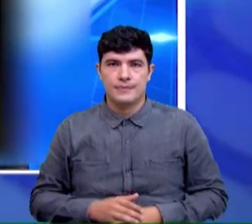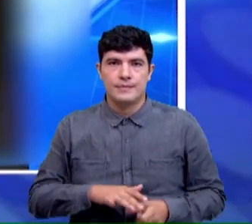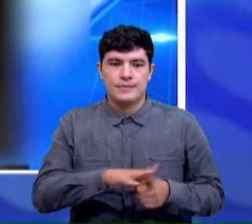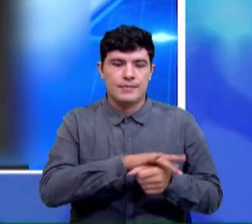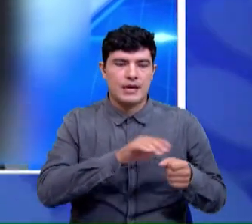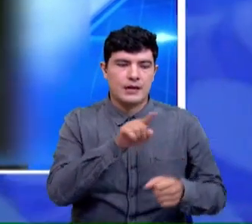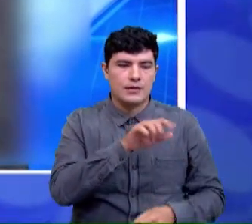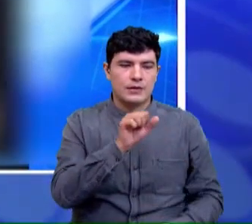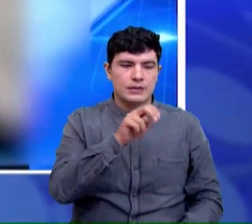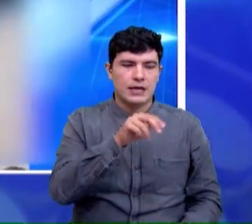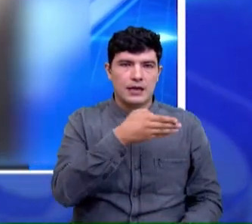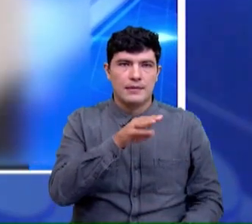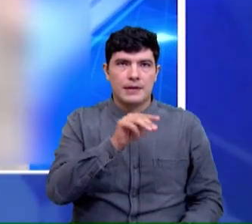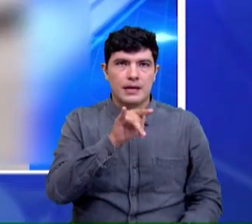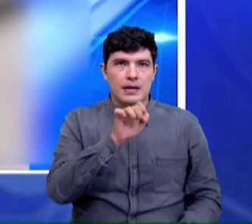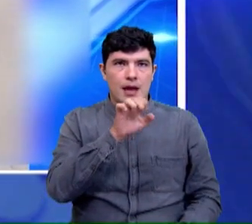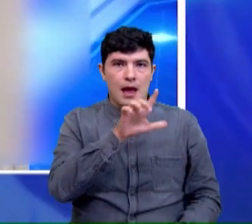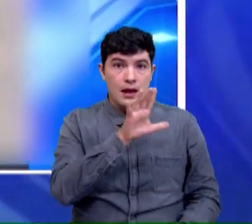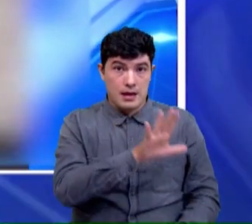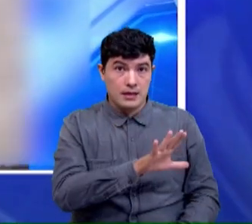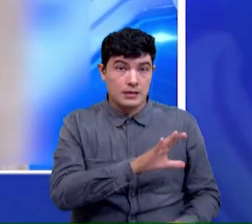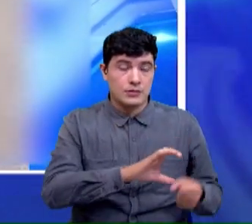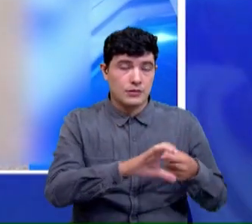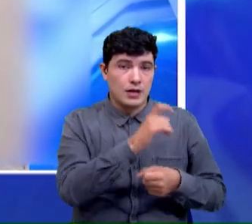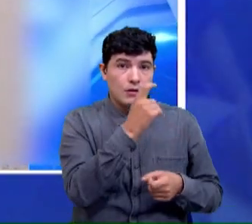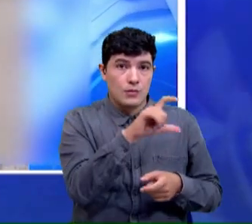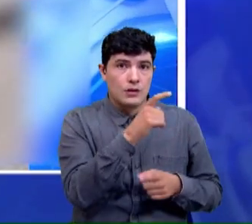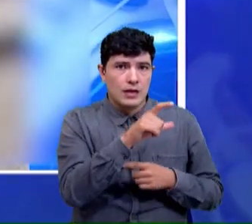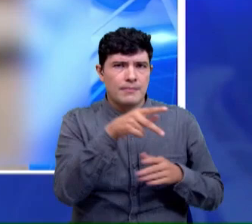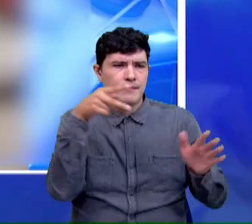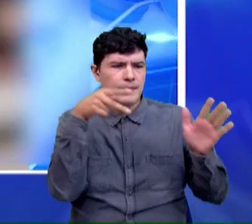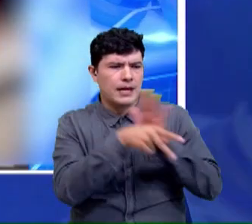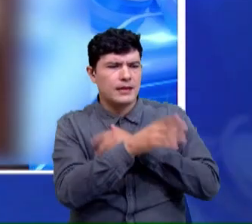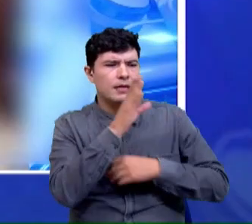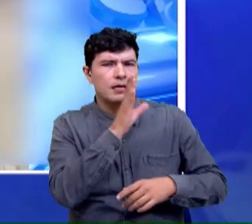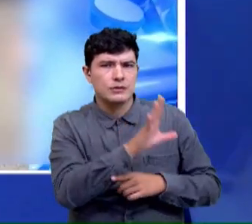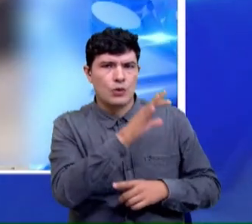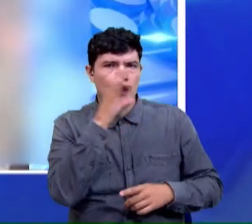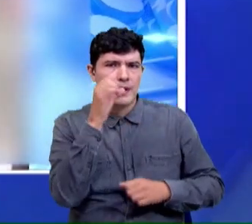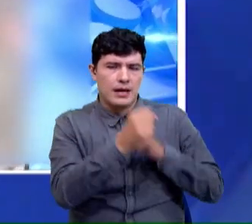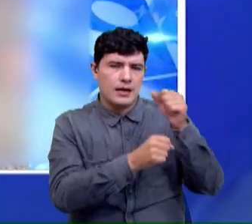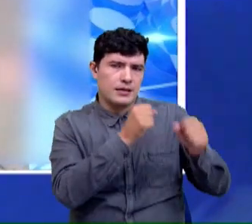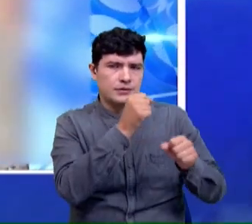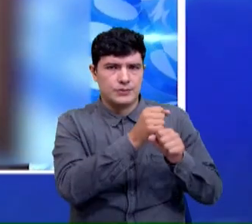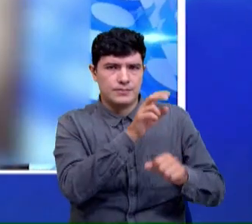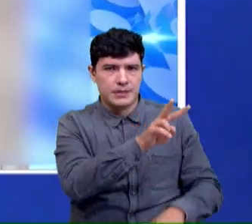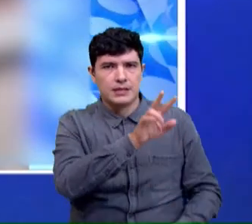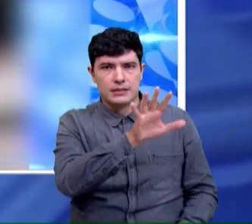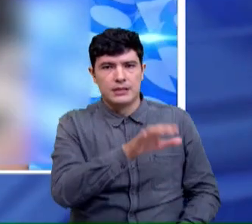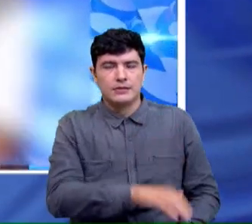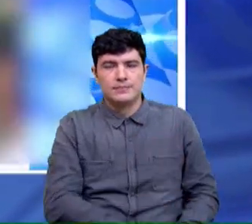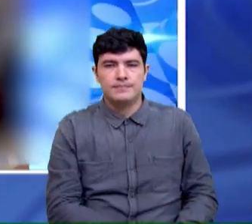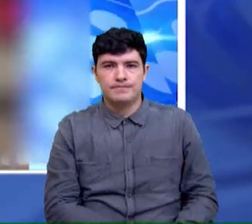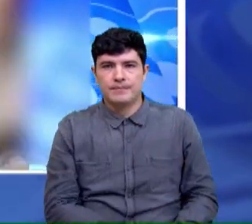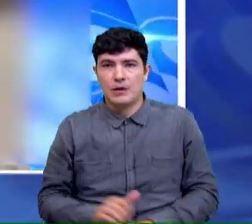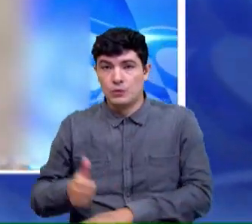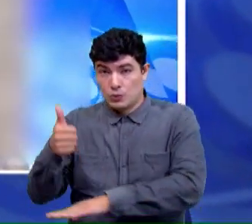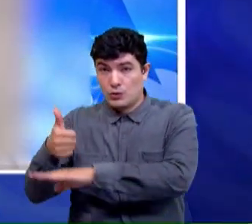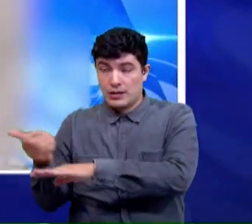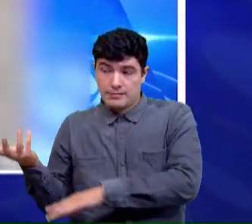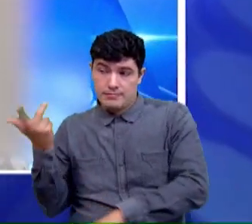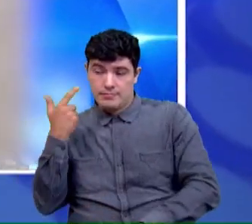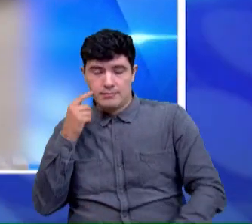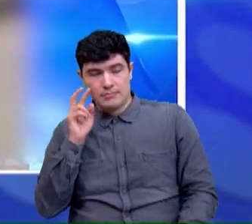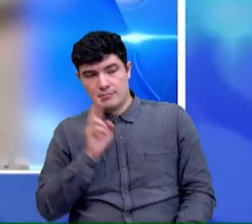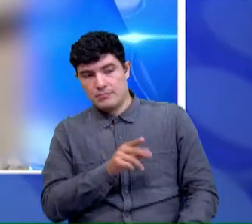y en el barrio San Miguel de la capital norte santandereana fue asesinado un hombre de 25 años de edad. De acuerdo a la información entregada por